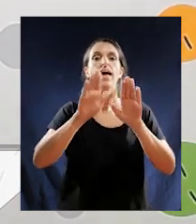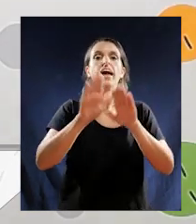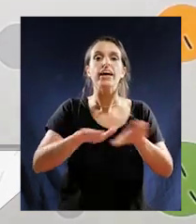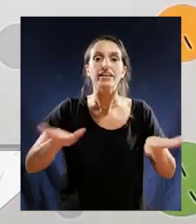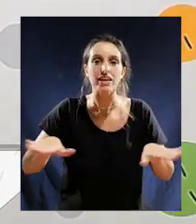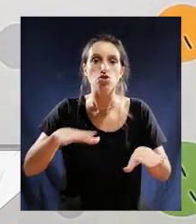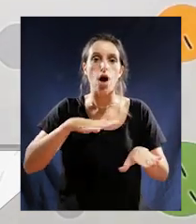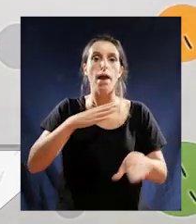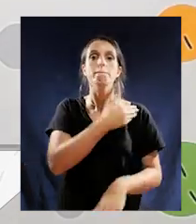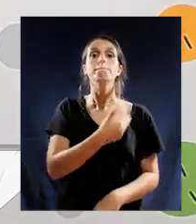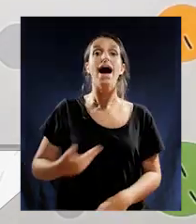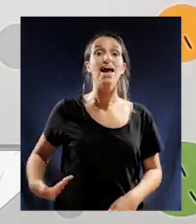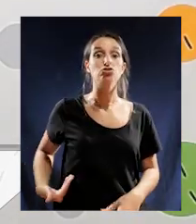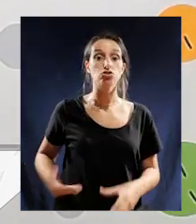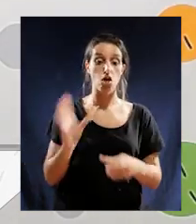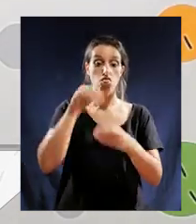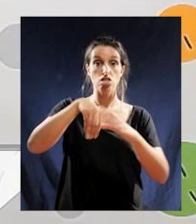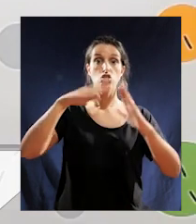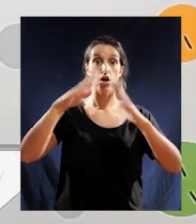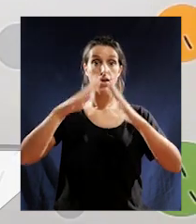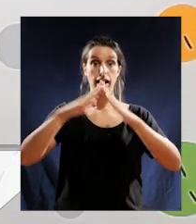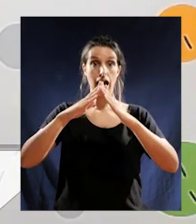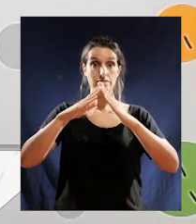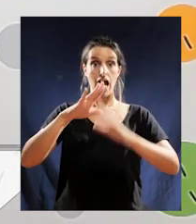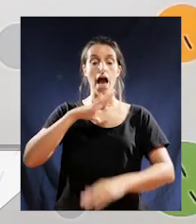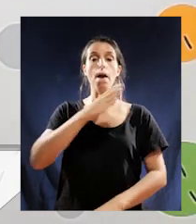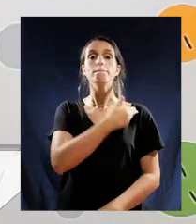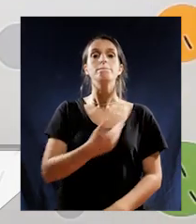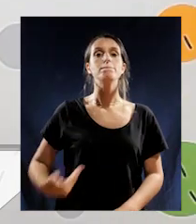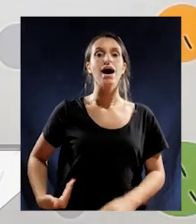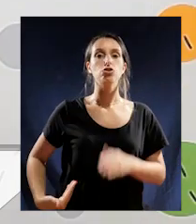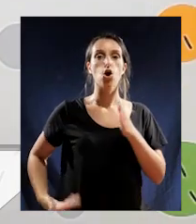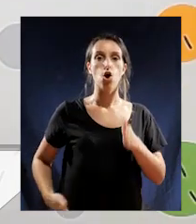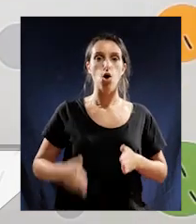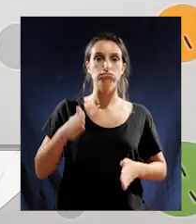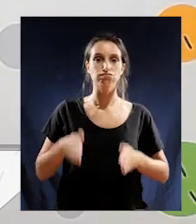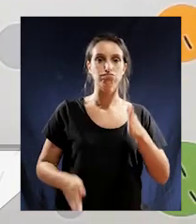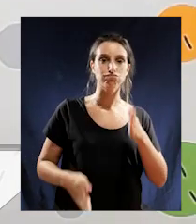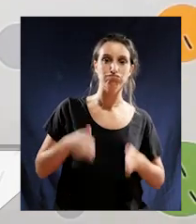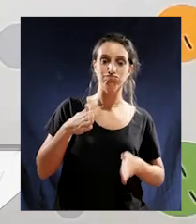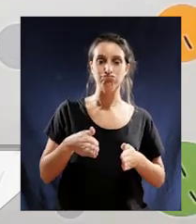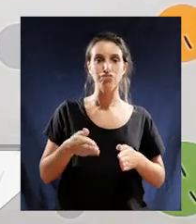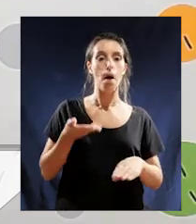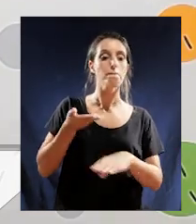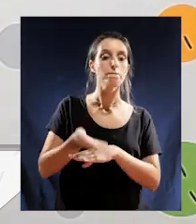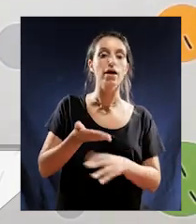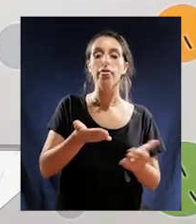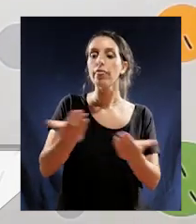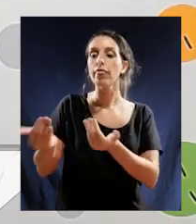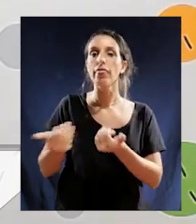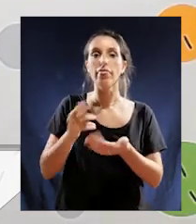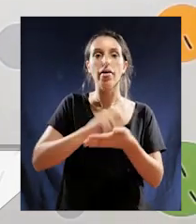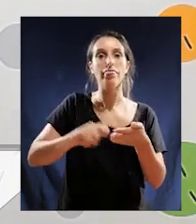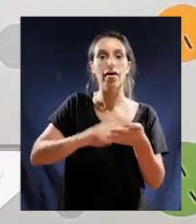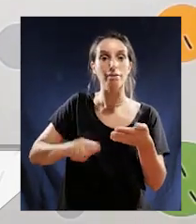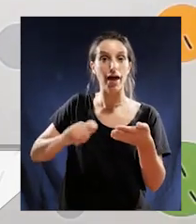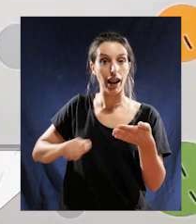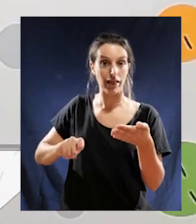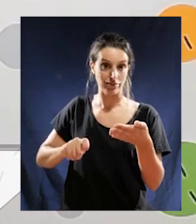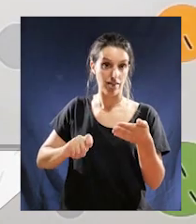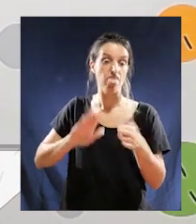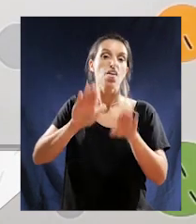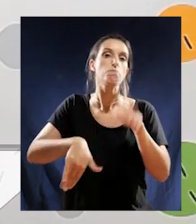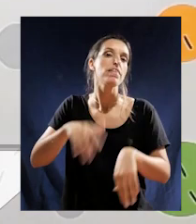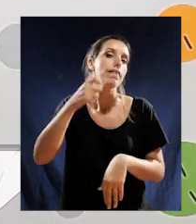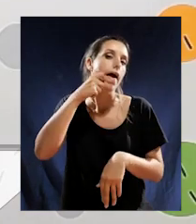niño tiene en su casa un maestro automático que transmite conocimiento solicita tareas y evalúa según una progresión